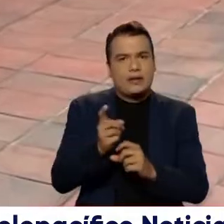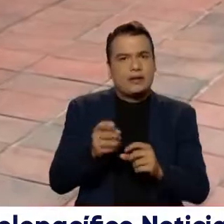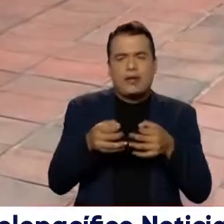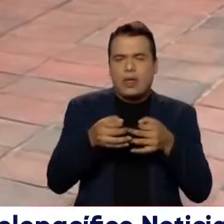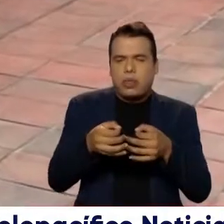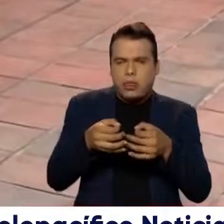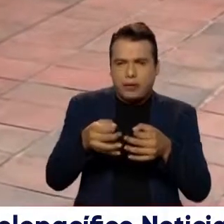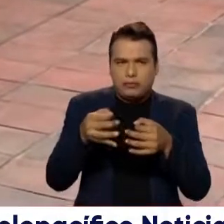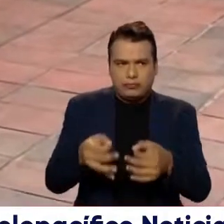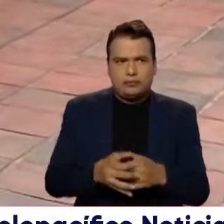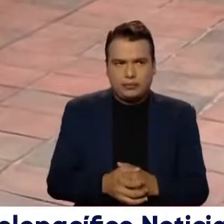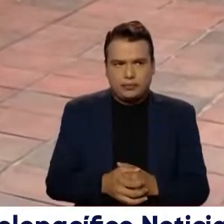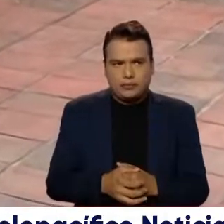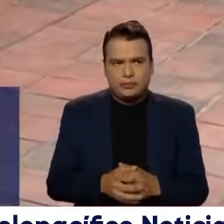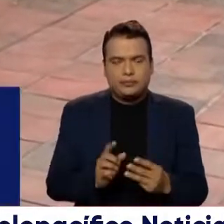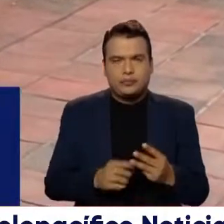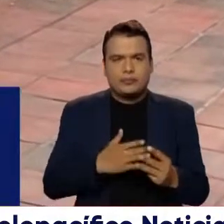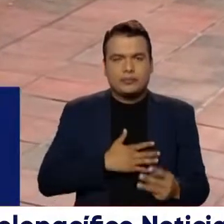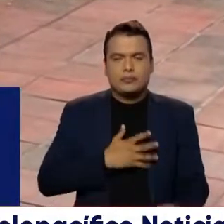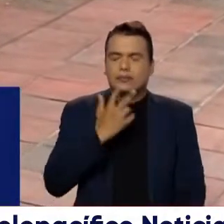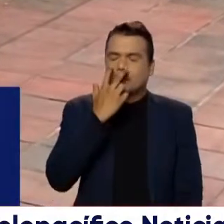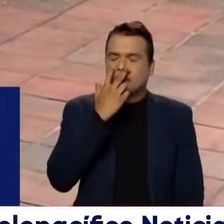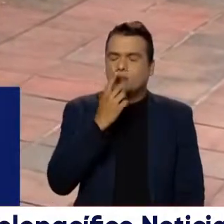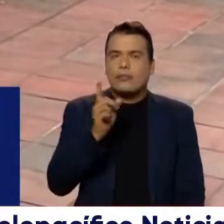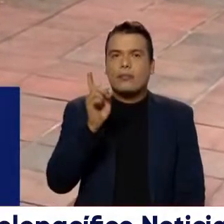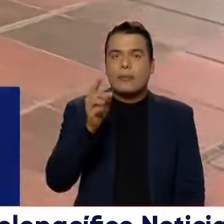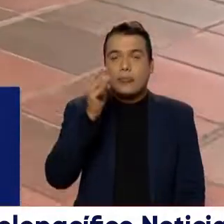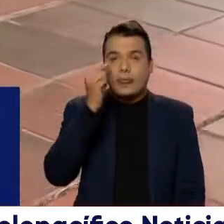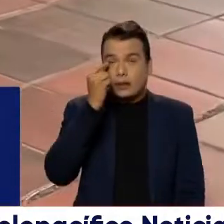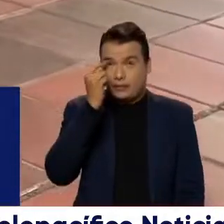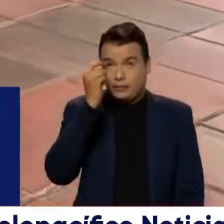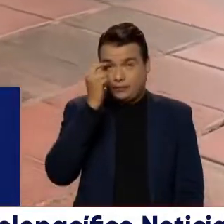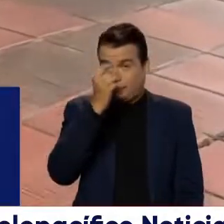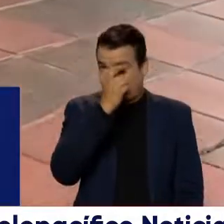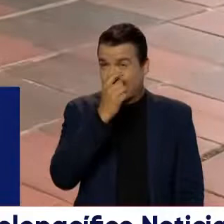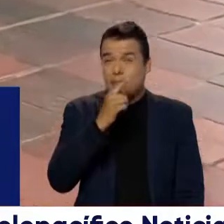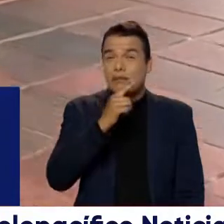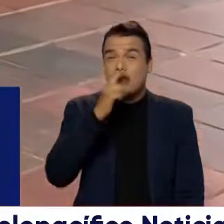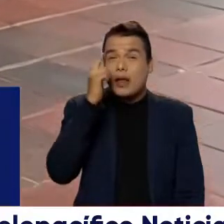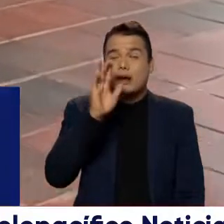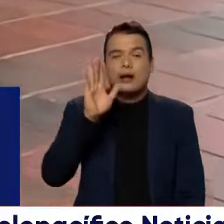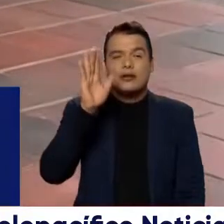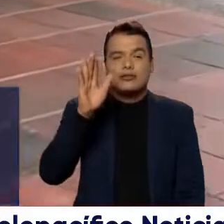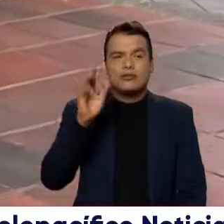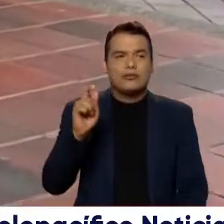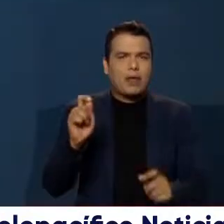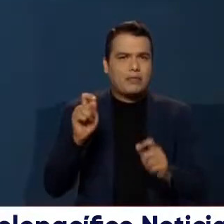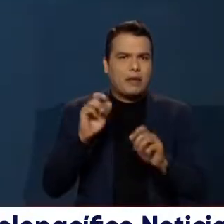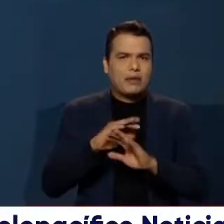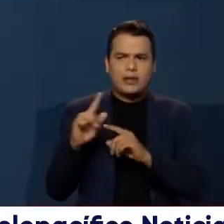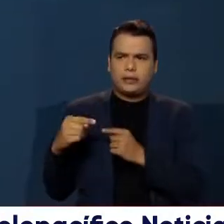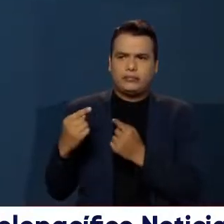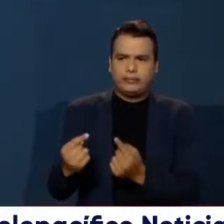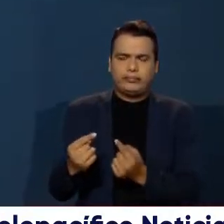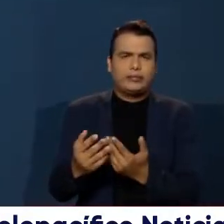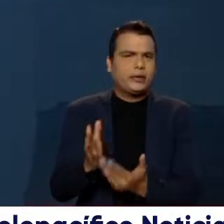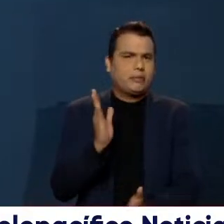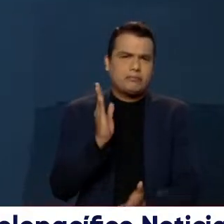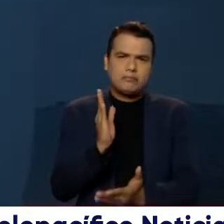La discapacidad mía es ceguera por cataratas congénitas. Yo nací con ese diagnóstico.